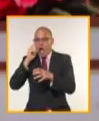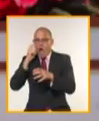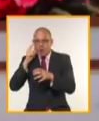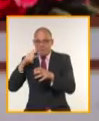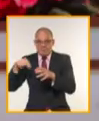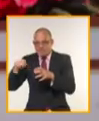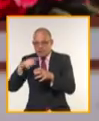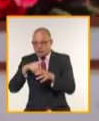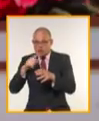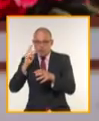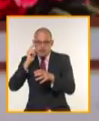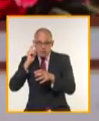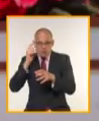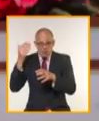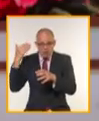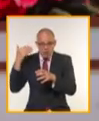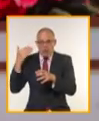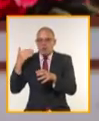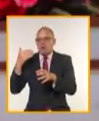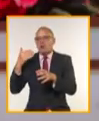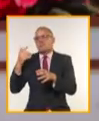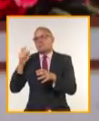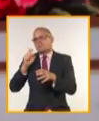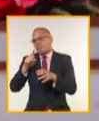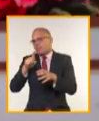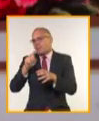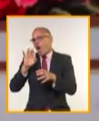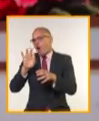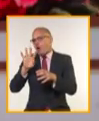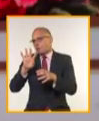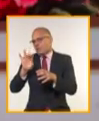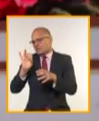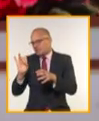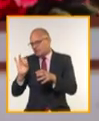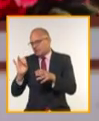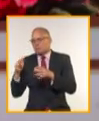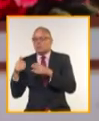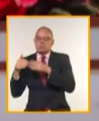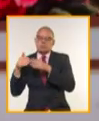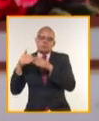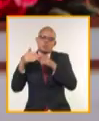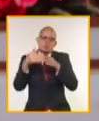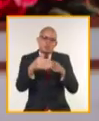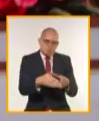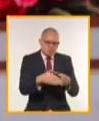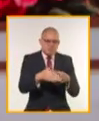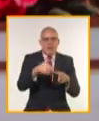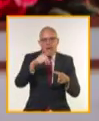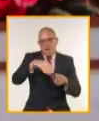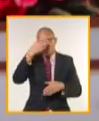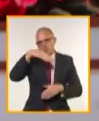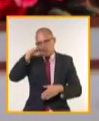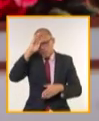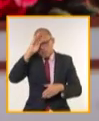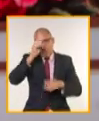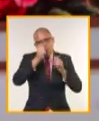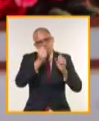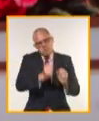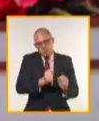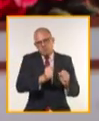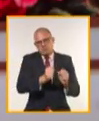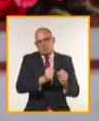1847, al final del siglo XIX. Aquí casi más